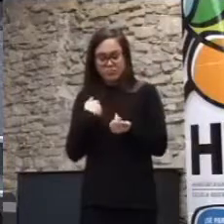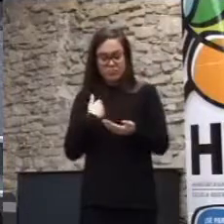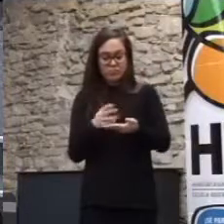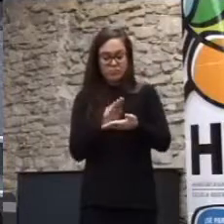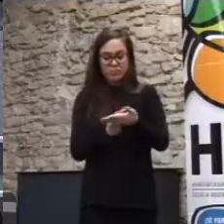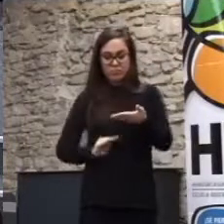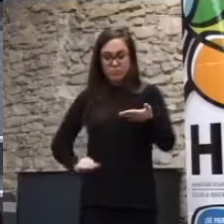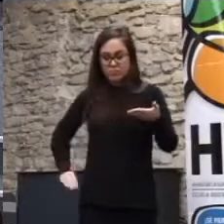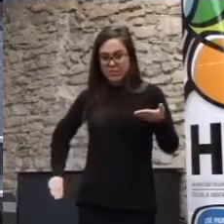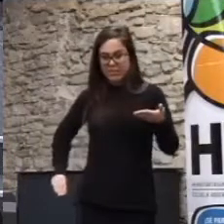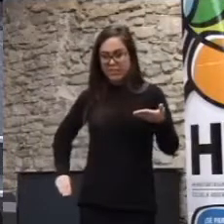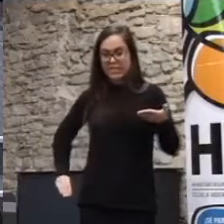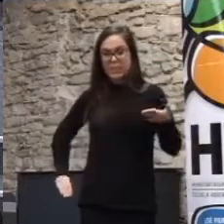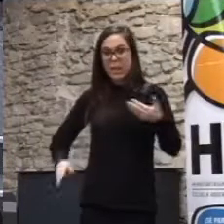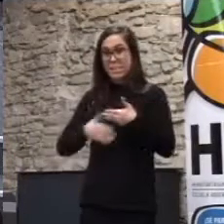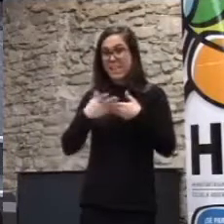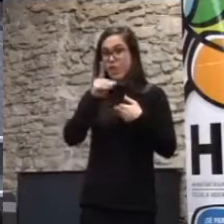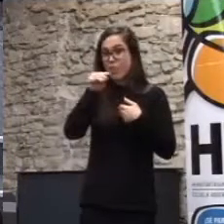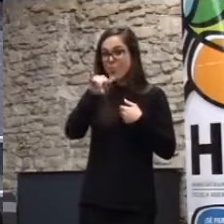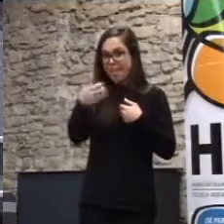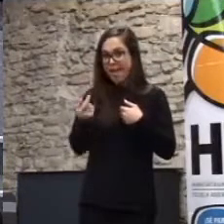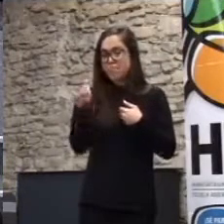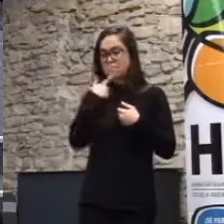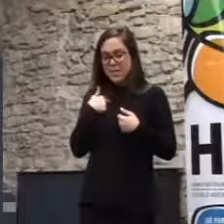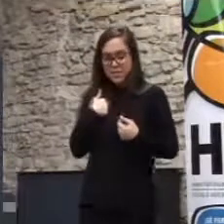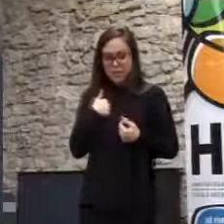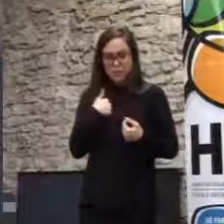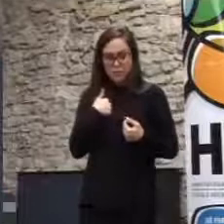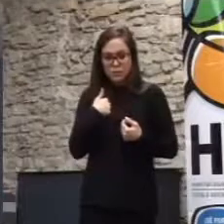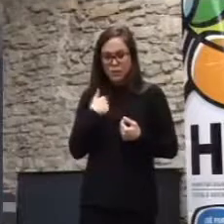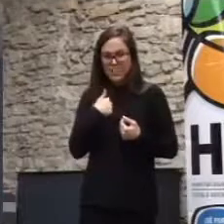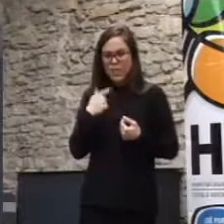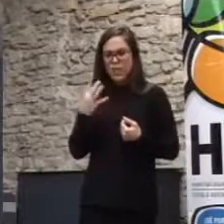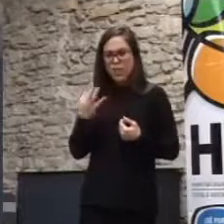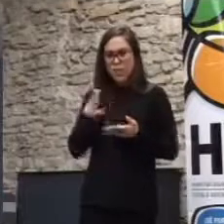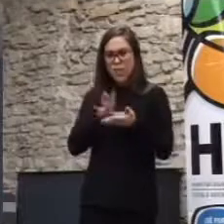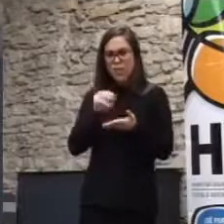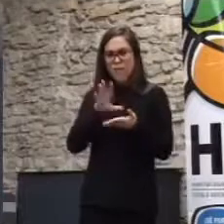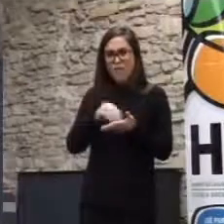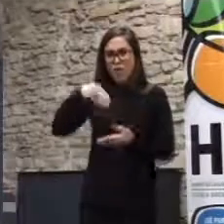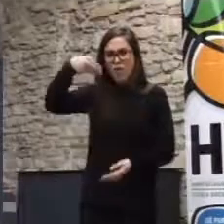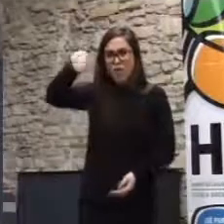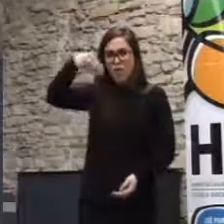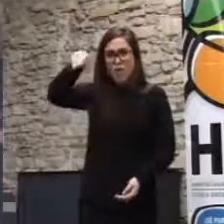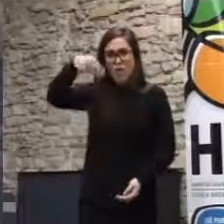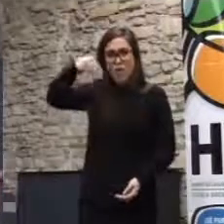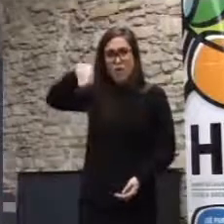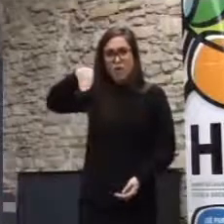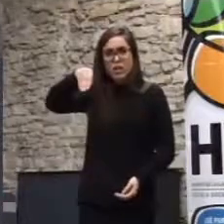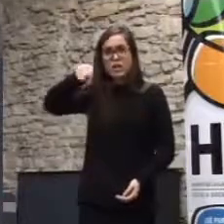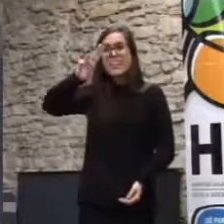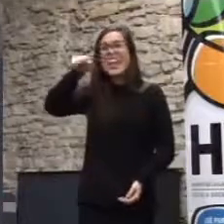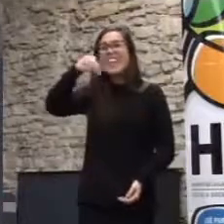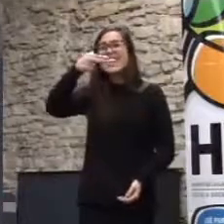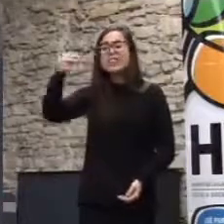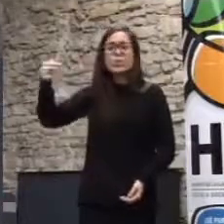Ya me dijeron que tenía que hacer un folio para explicar un resultado de un Consejo